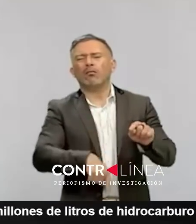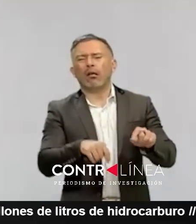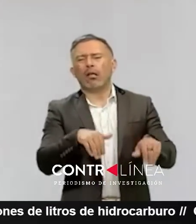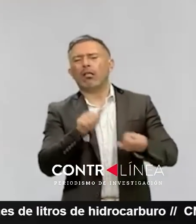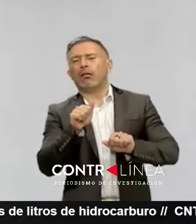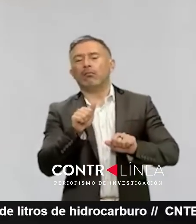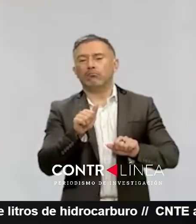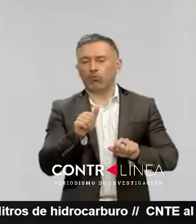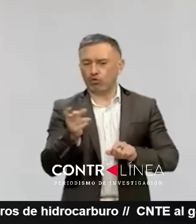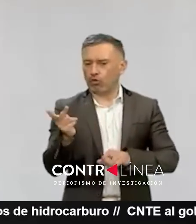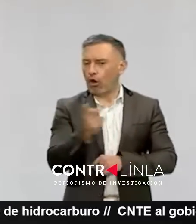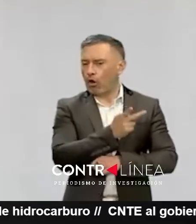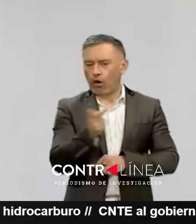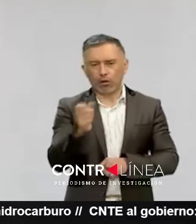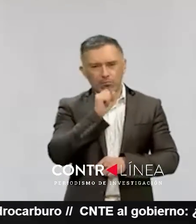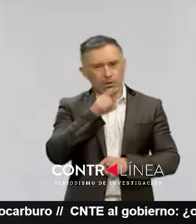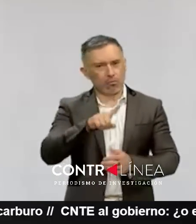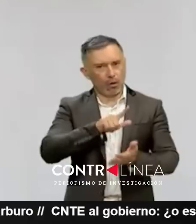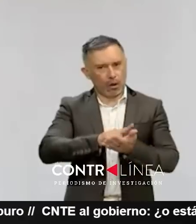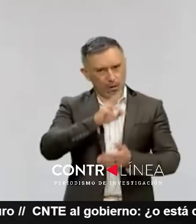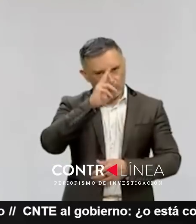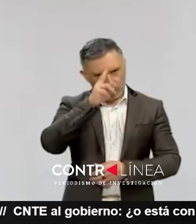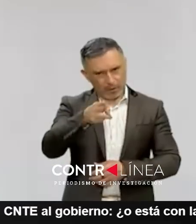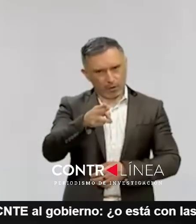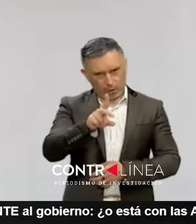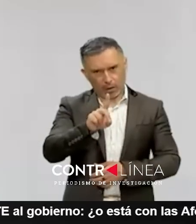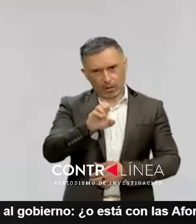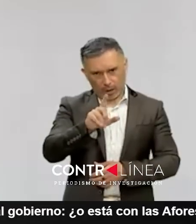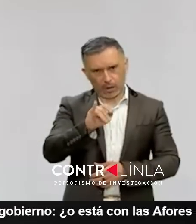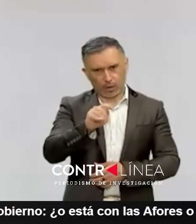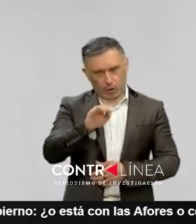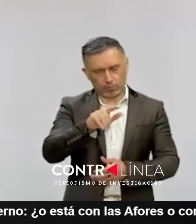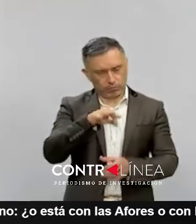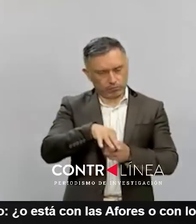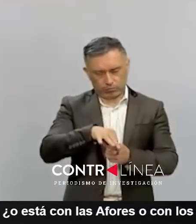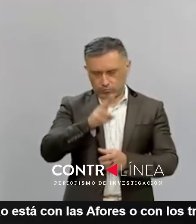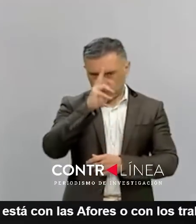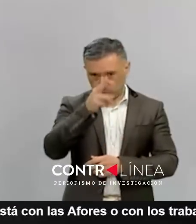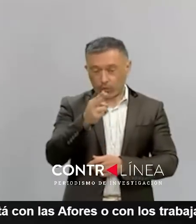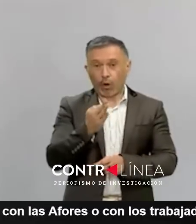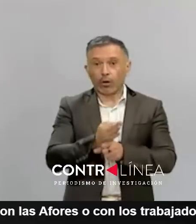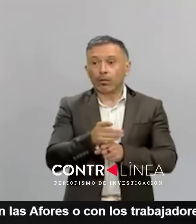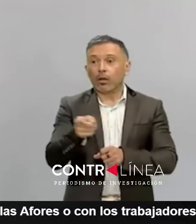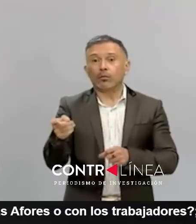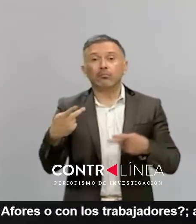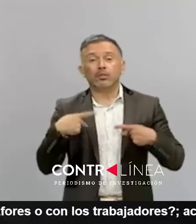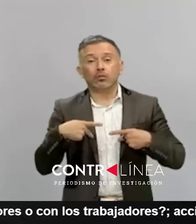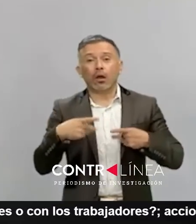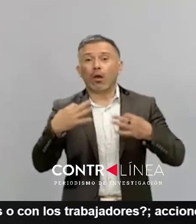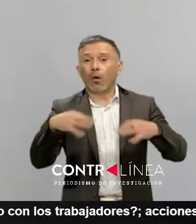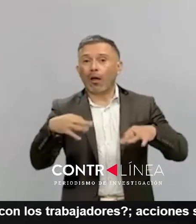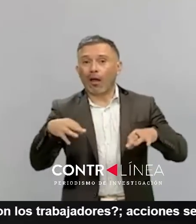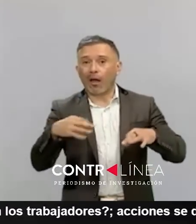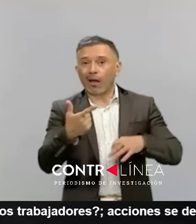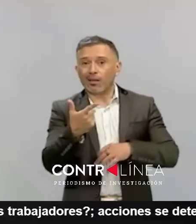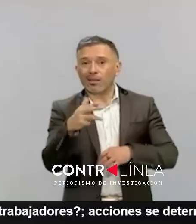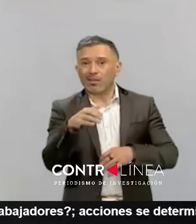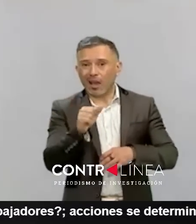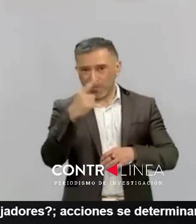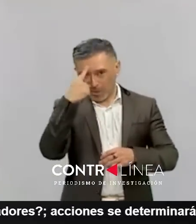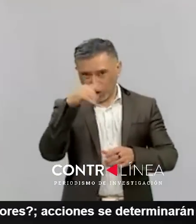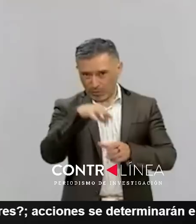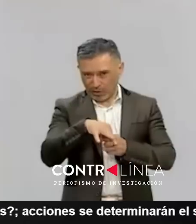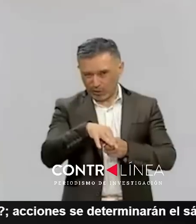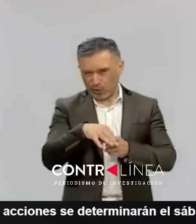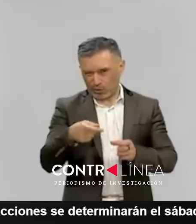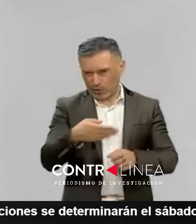este momento intentarían o tienen previsto seguir circulando estos guías de votación denominadas